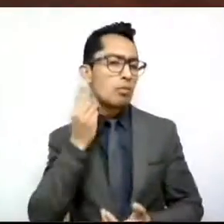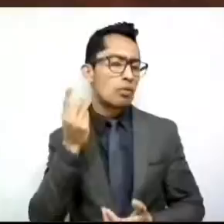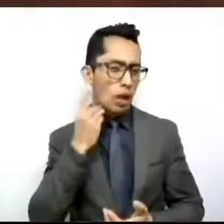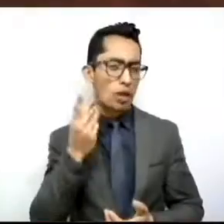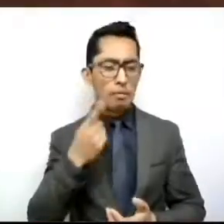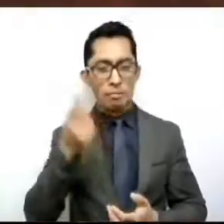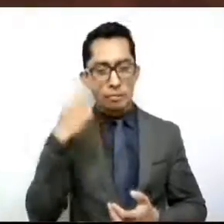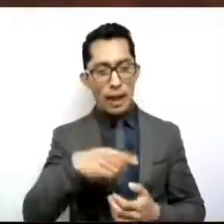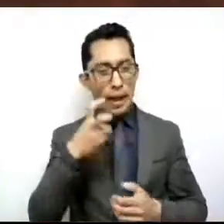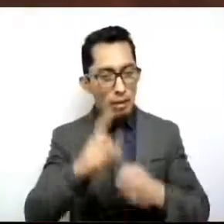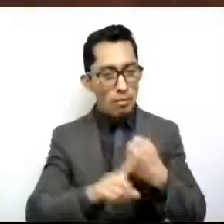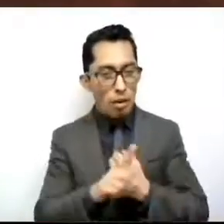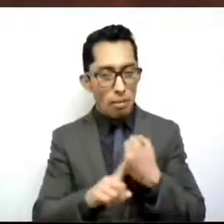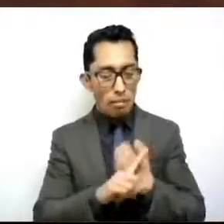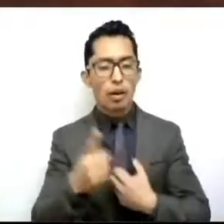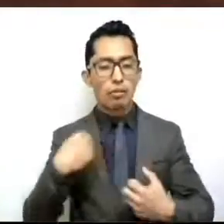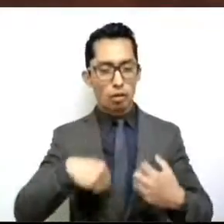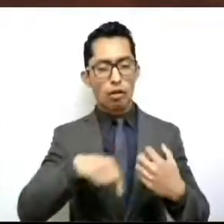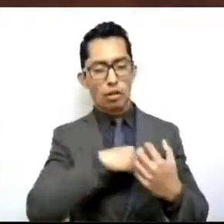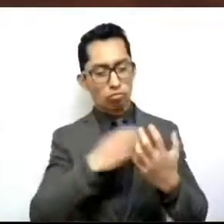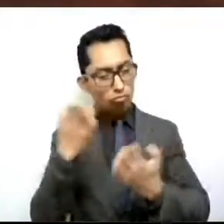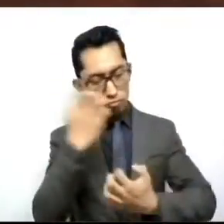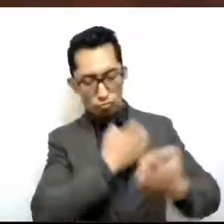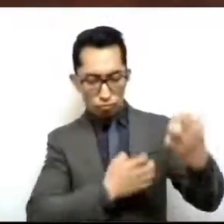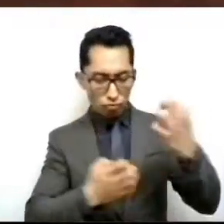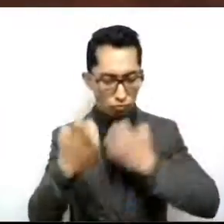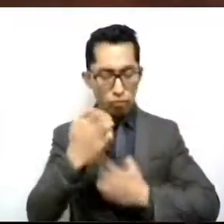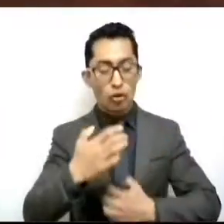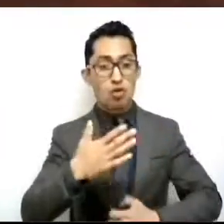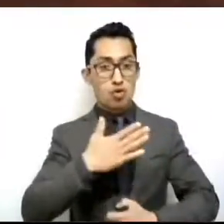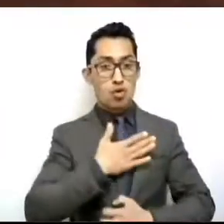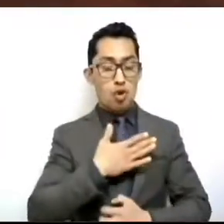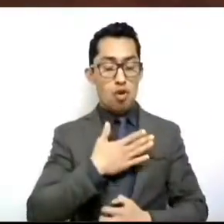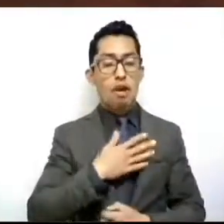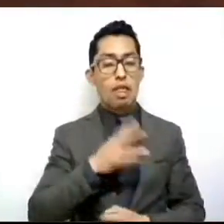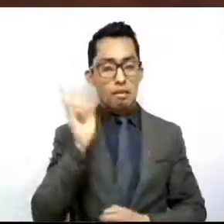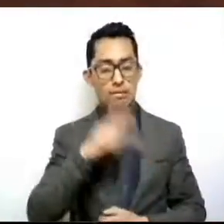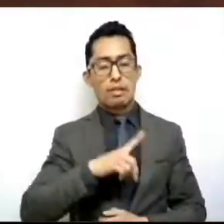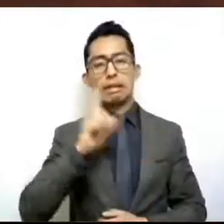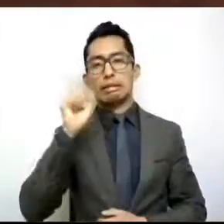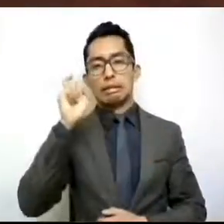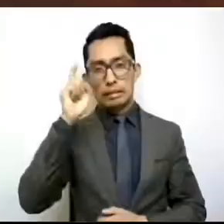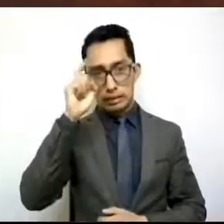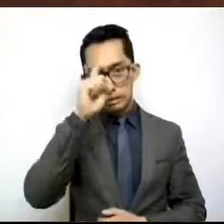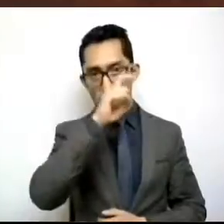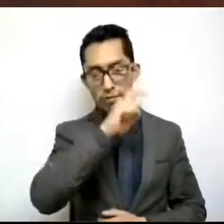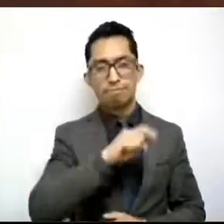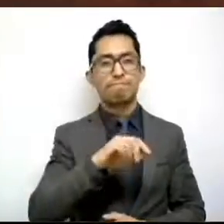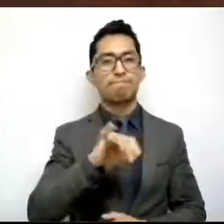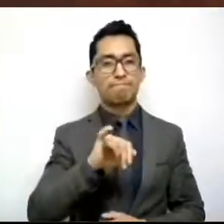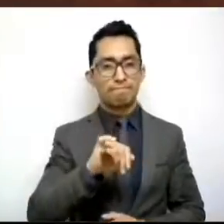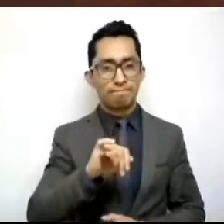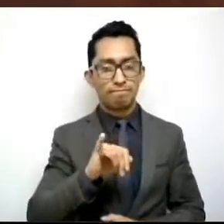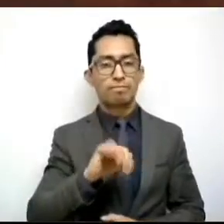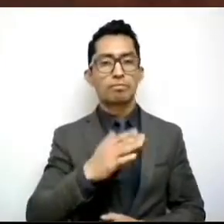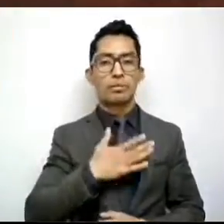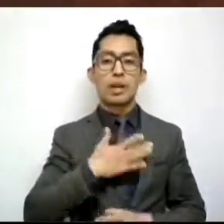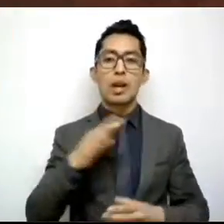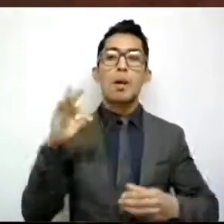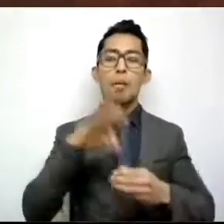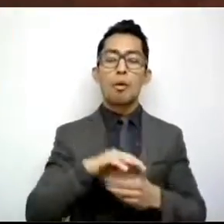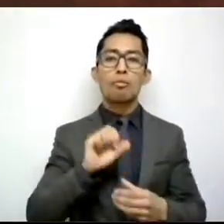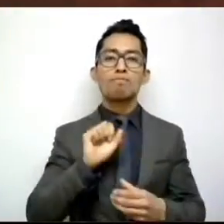este tipo de cosas. A mí me costó trabajo dar mi voto a